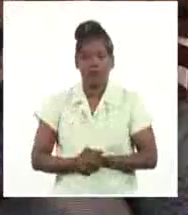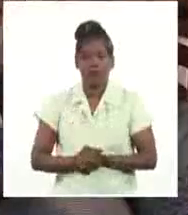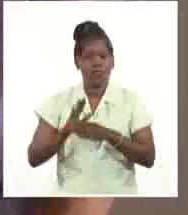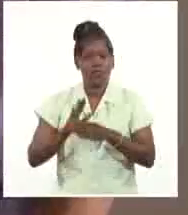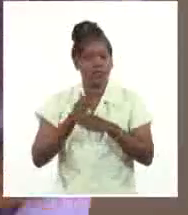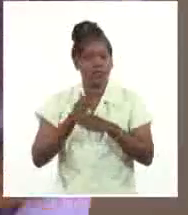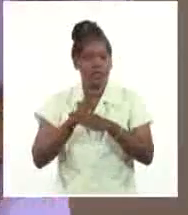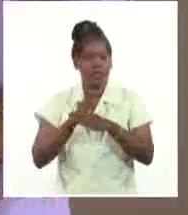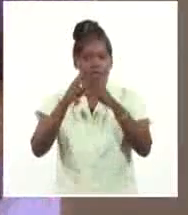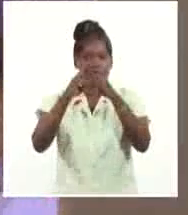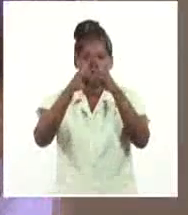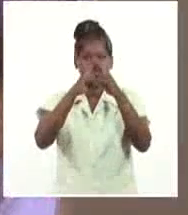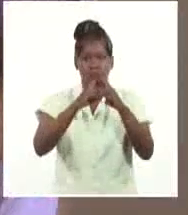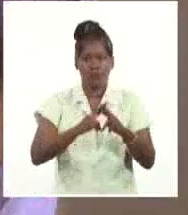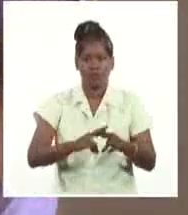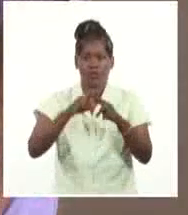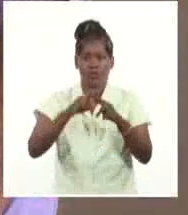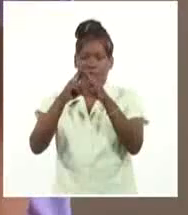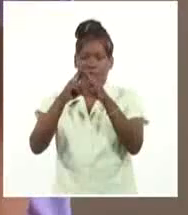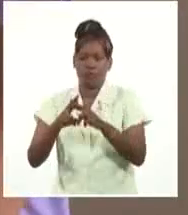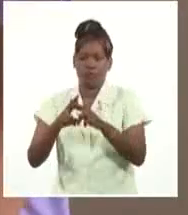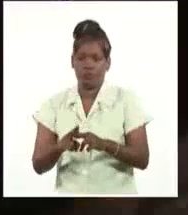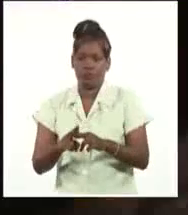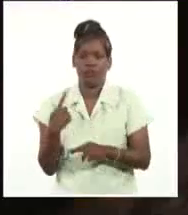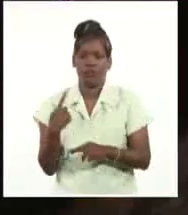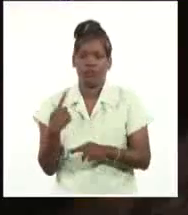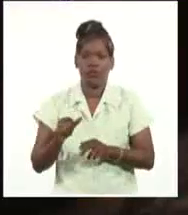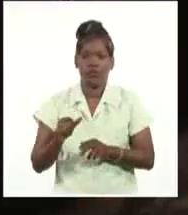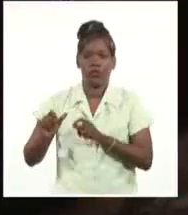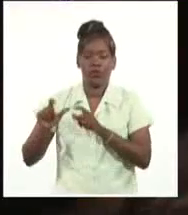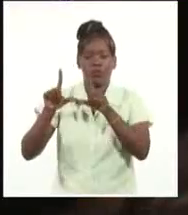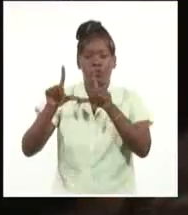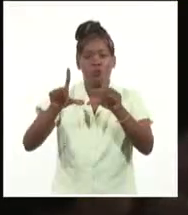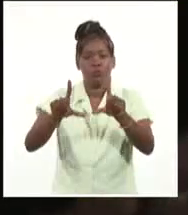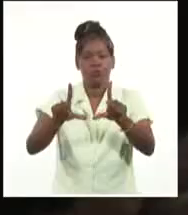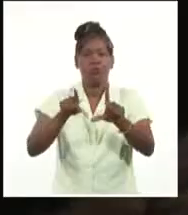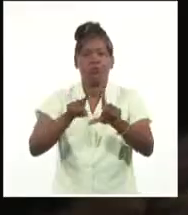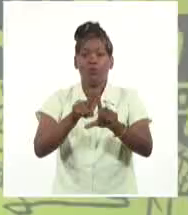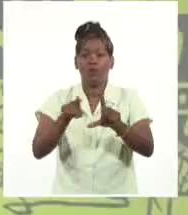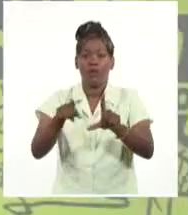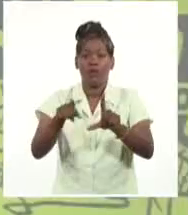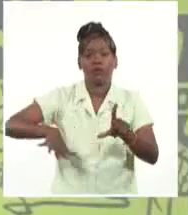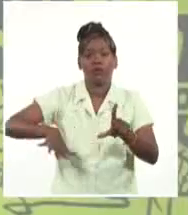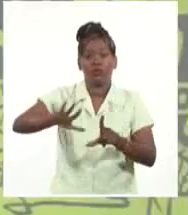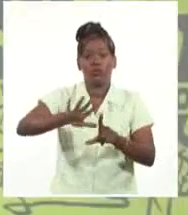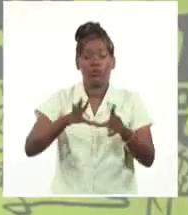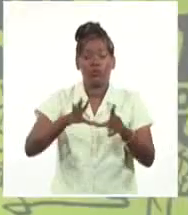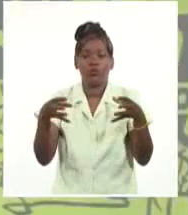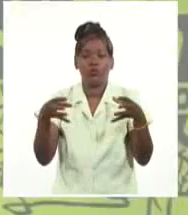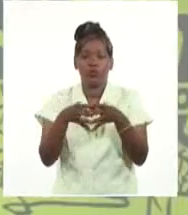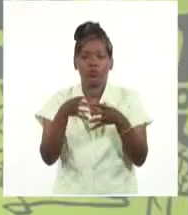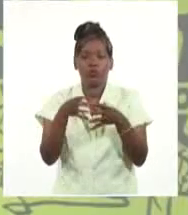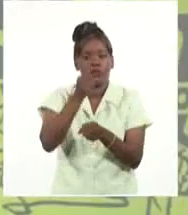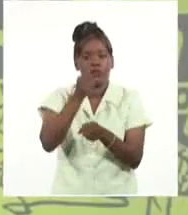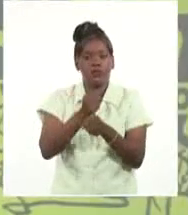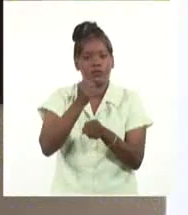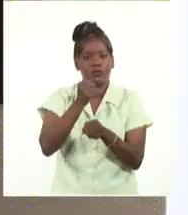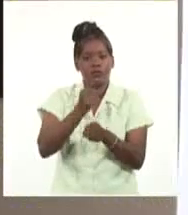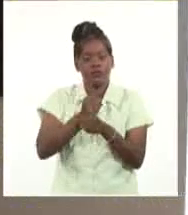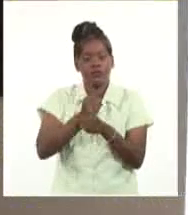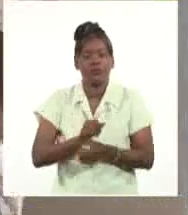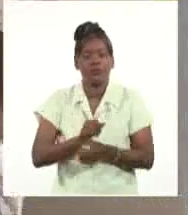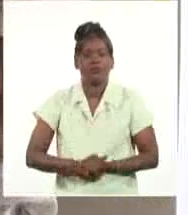Pupo, Saturnino Rodríguez Riverón, Alberto Menéndez Enríquez, Lester Ballester, Dianela Milán y Giselle Lucía